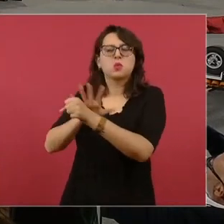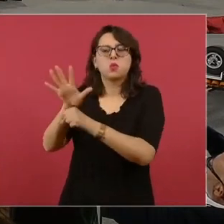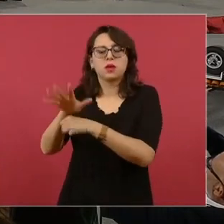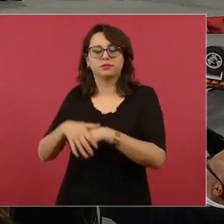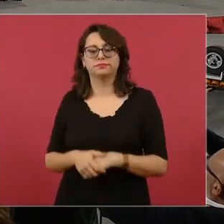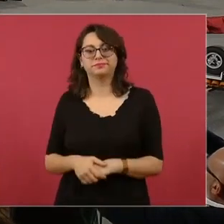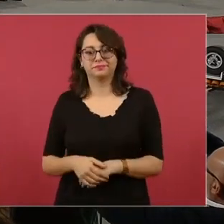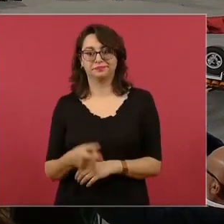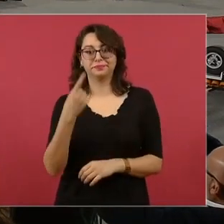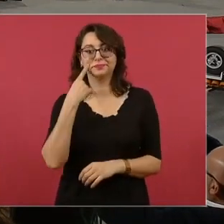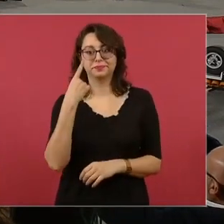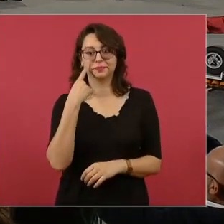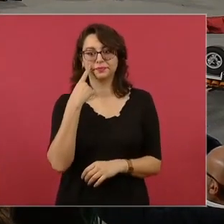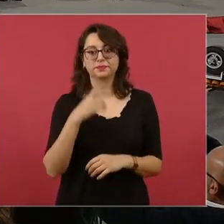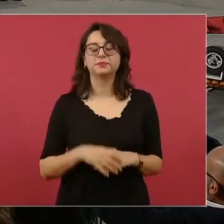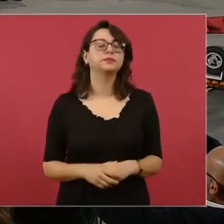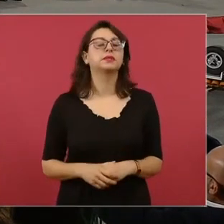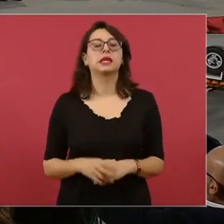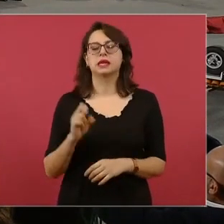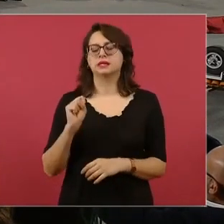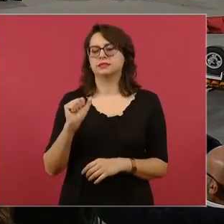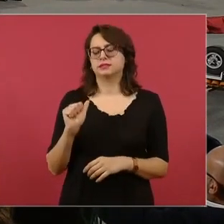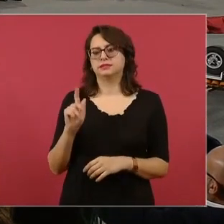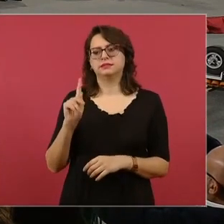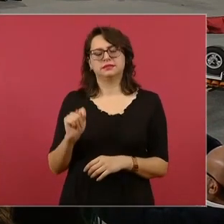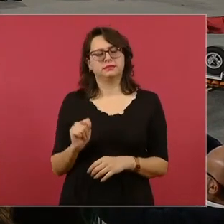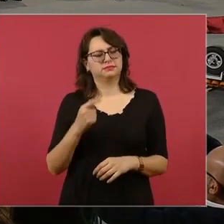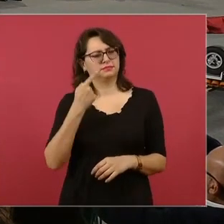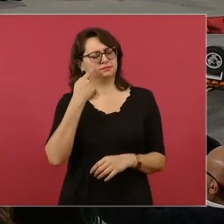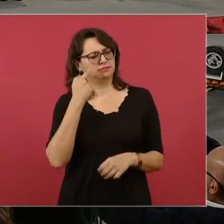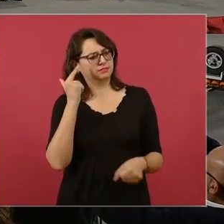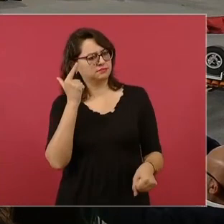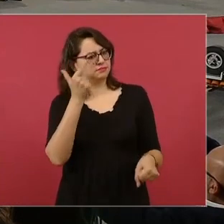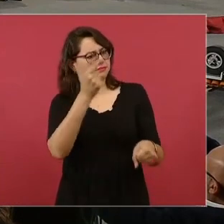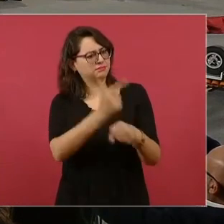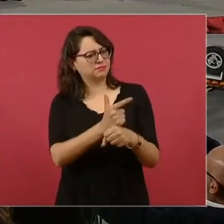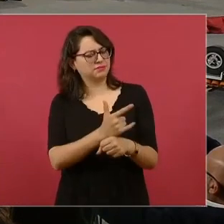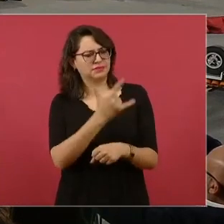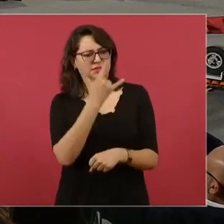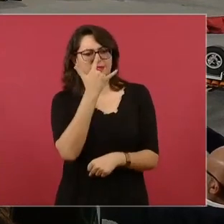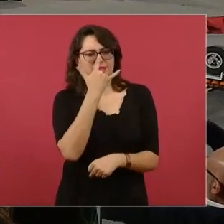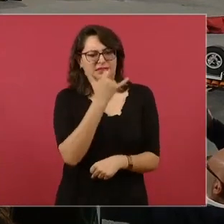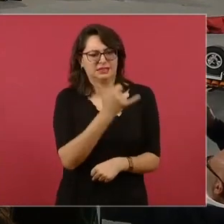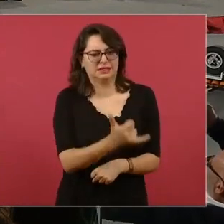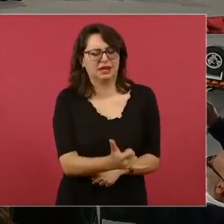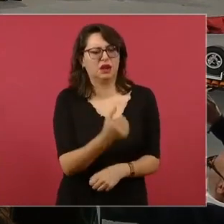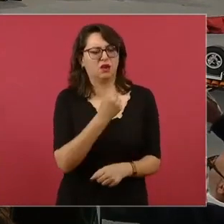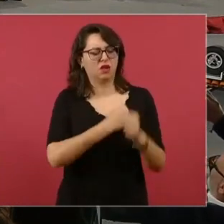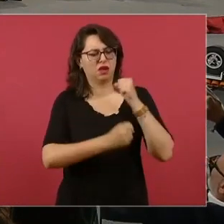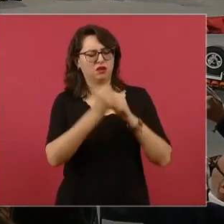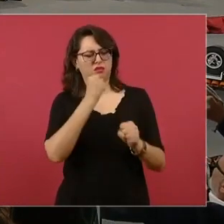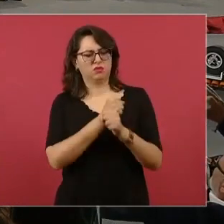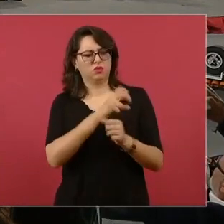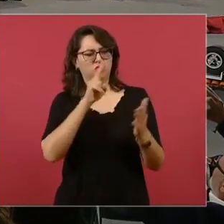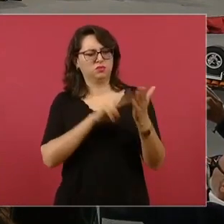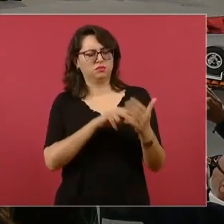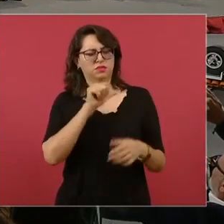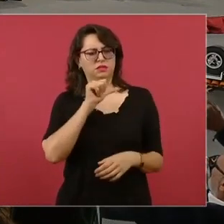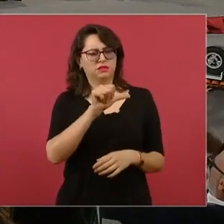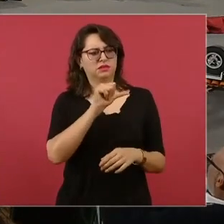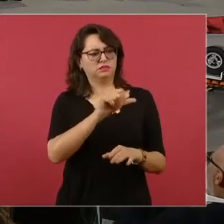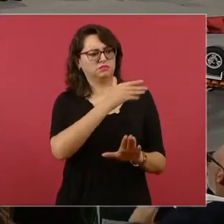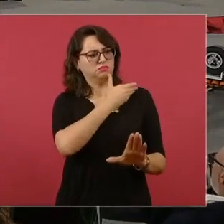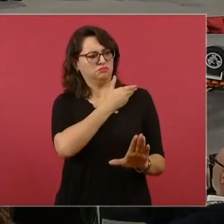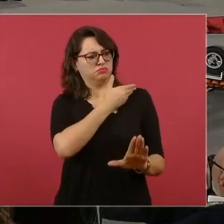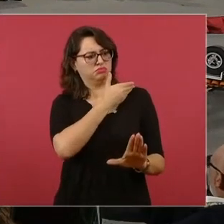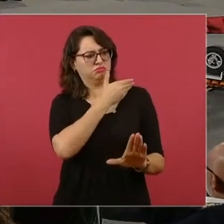SAT inició una revisión de las cuentas del señor Cárdenas Fuentes en 2016 y él interpuso